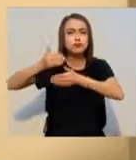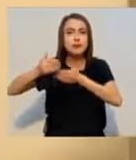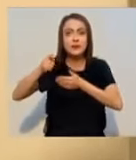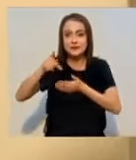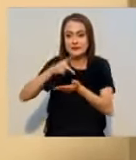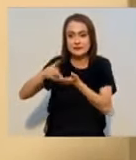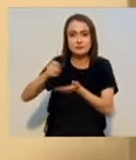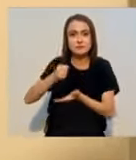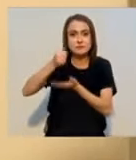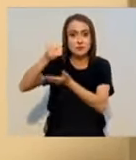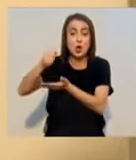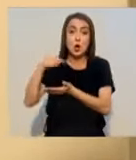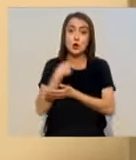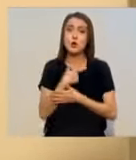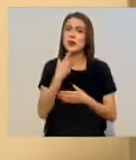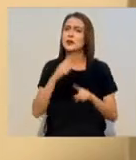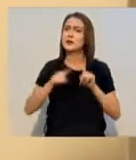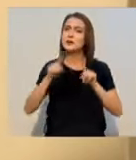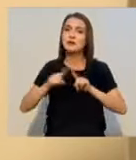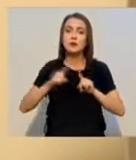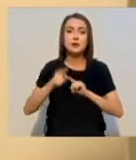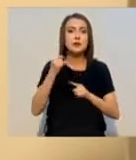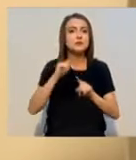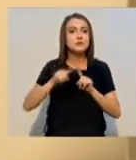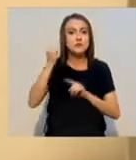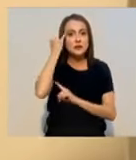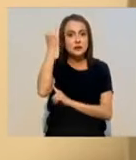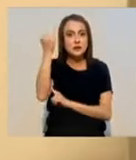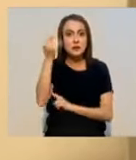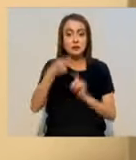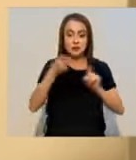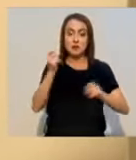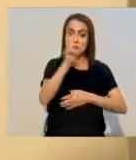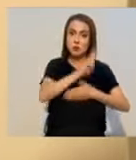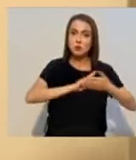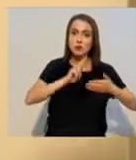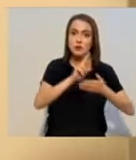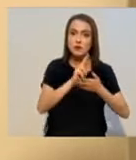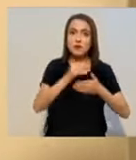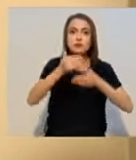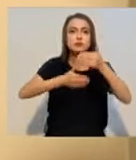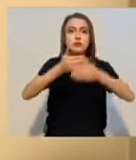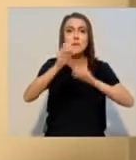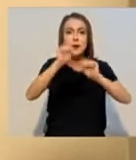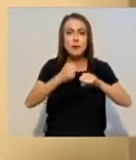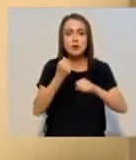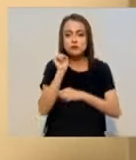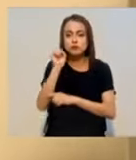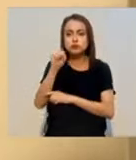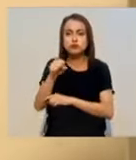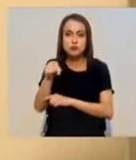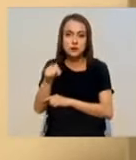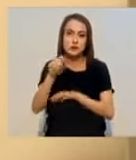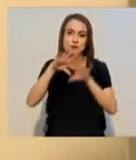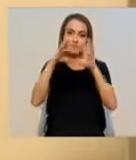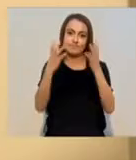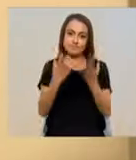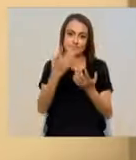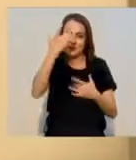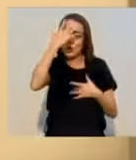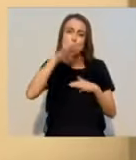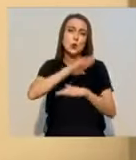inversión, ya que contamos con múltiples iniciativas que desde las universidades se llevan a cabo para combatir la pandemia